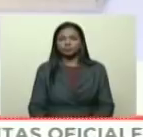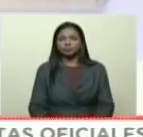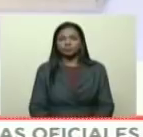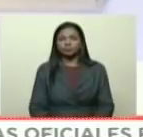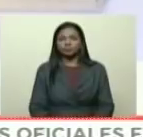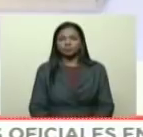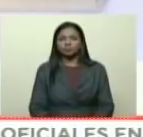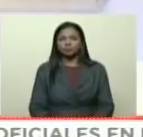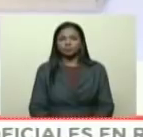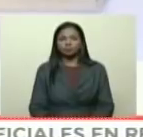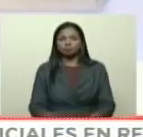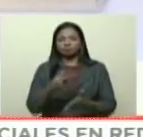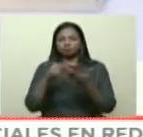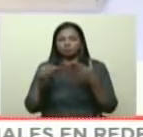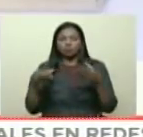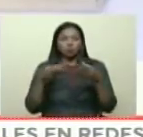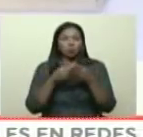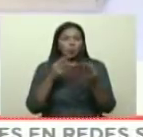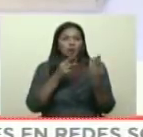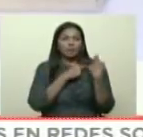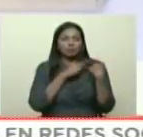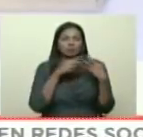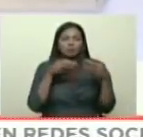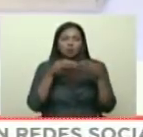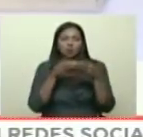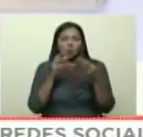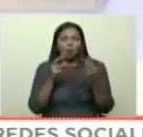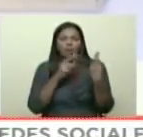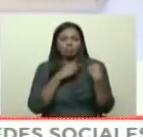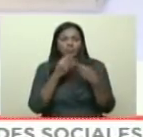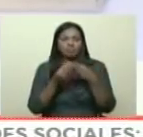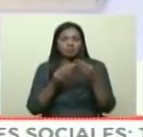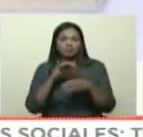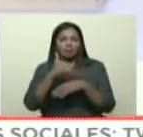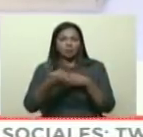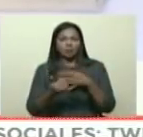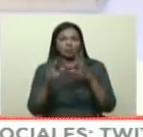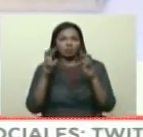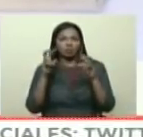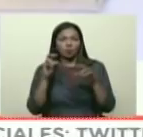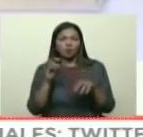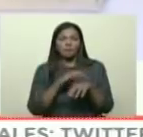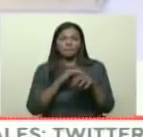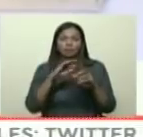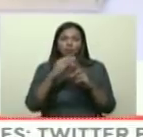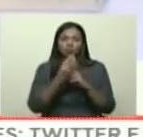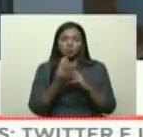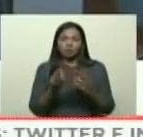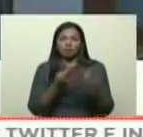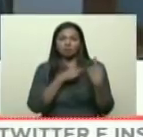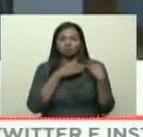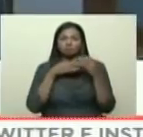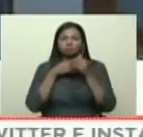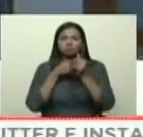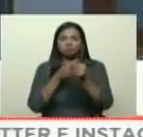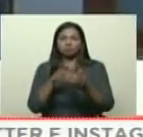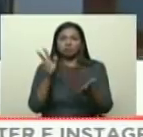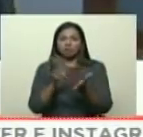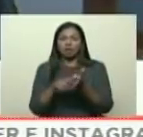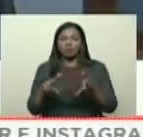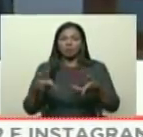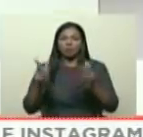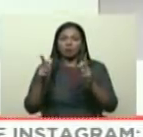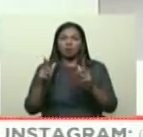Compañero Raúl Casal, la compañera María Isabela Godoy y Ernesto Villegas, quien la presidirá. Aprobado.